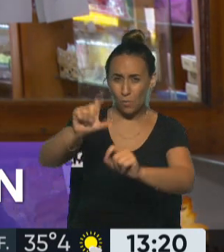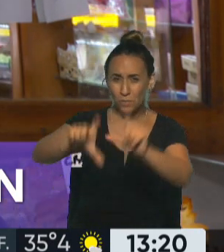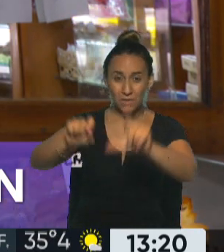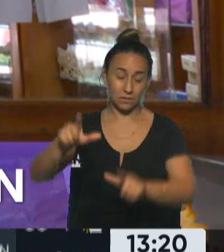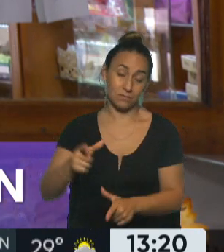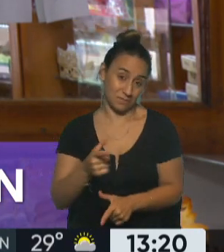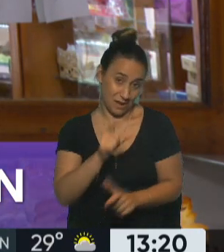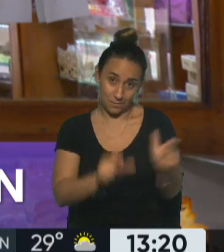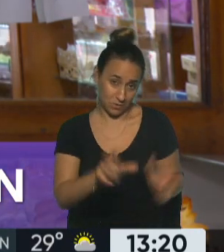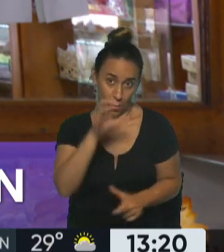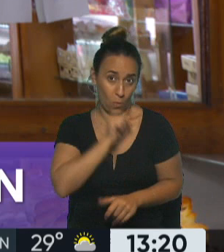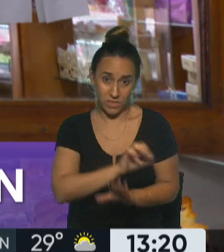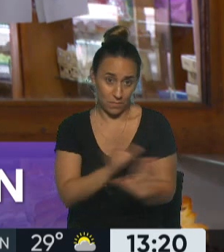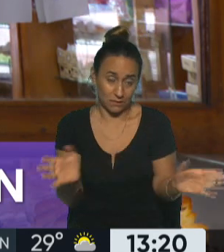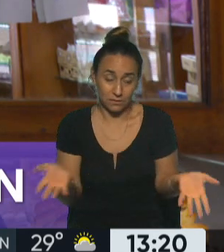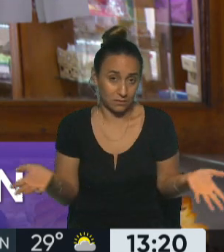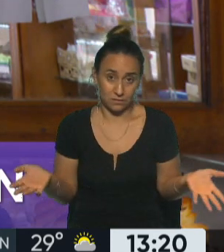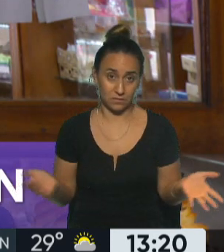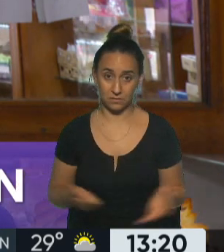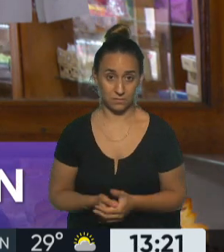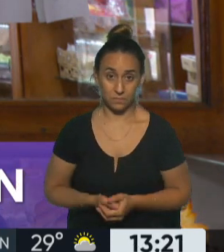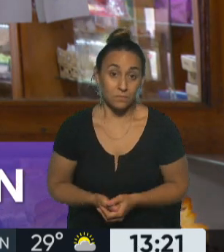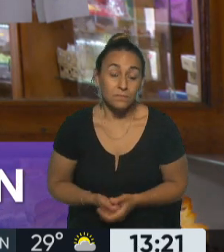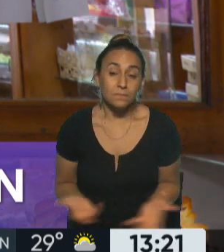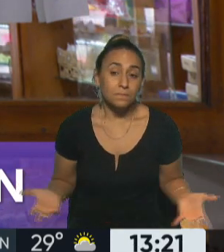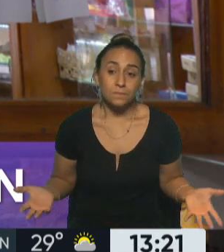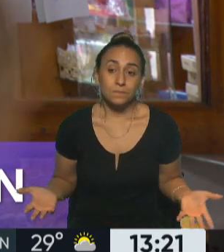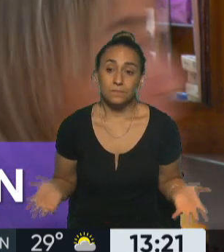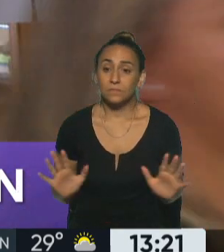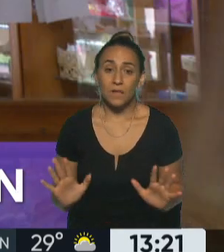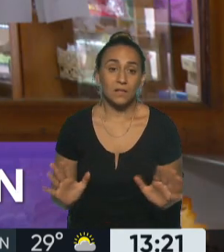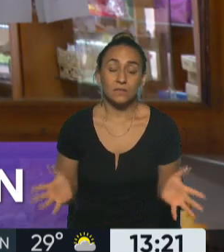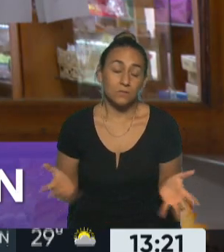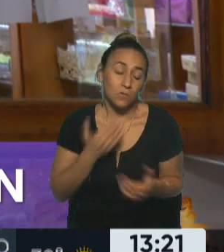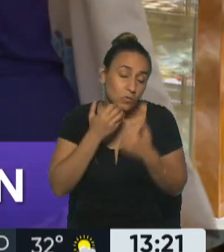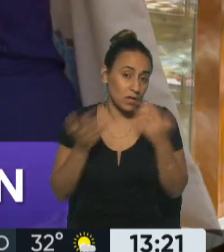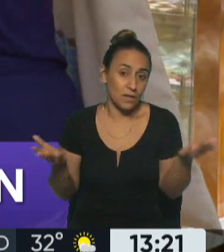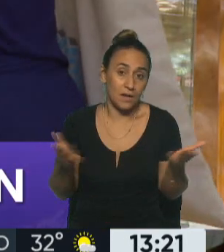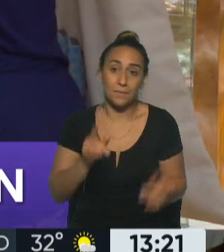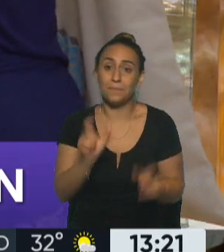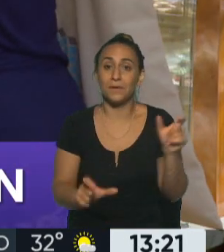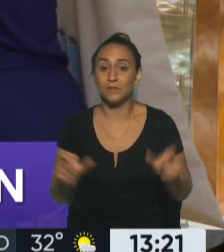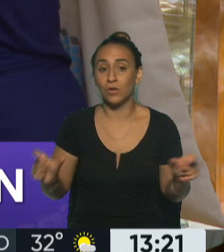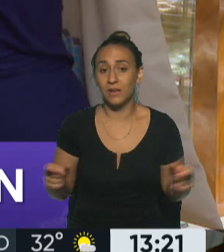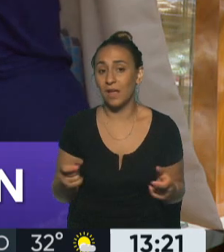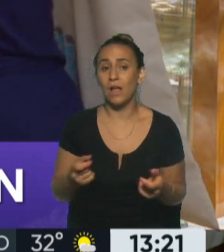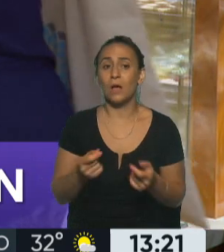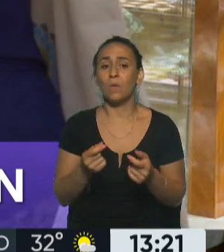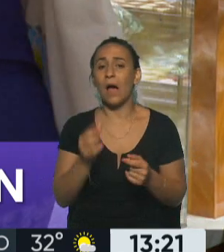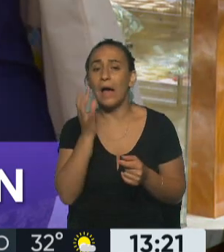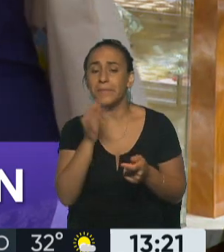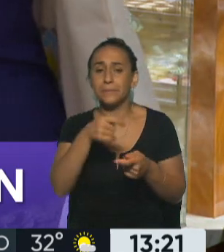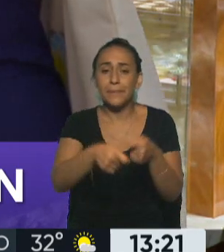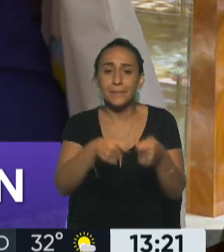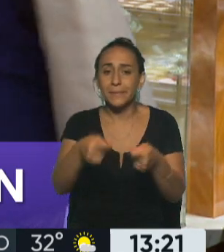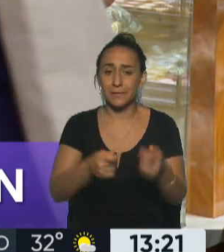ya no da más la gente no da más bueno qué s yo la gente está gasta lo que puede Cómo estás viendo